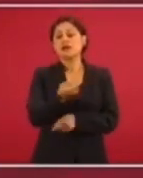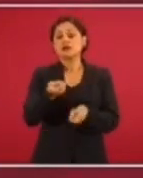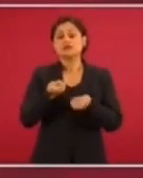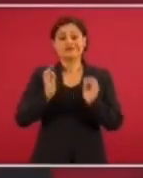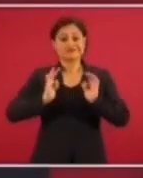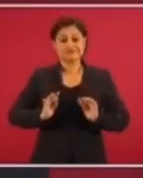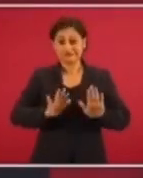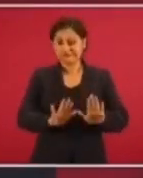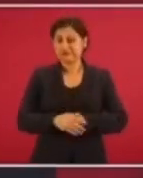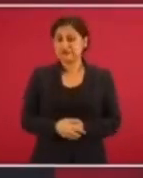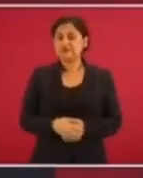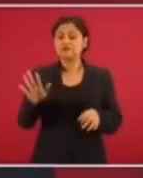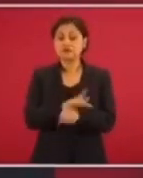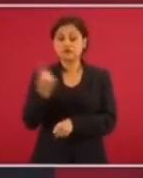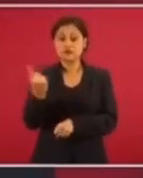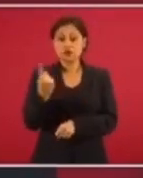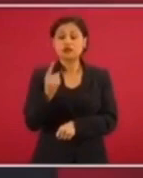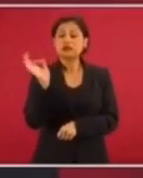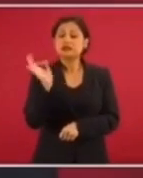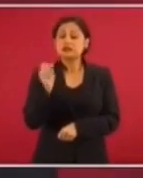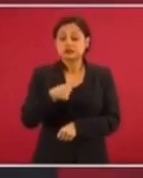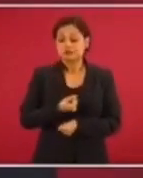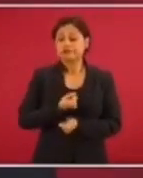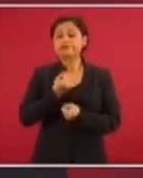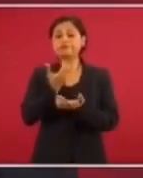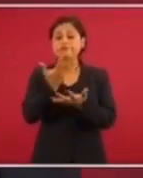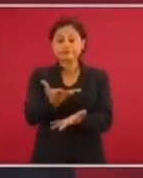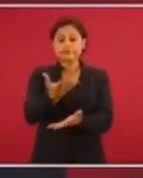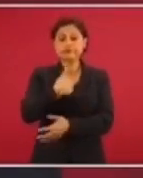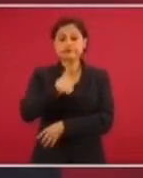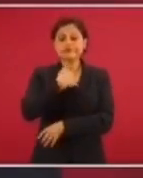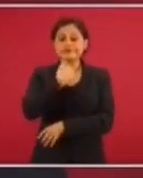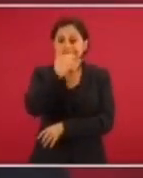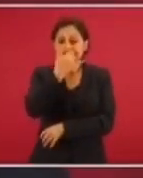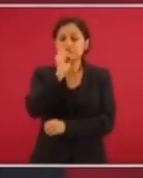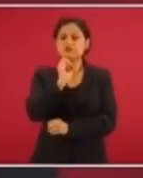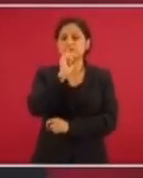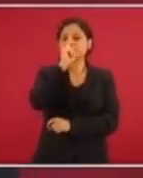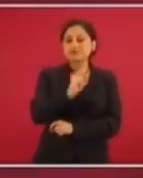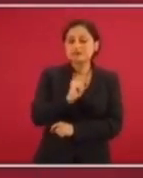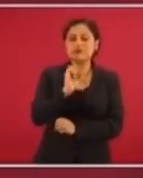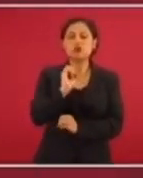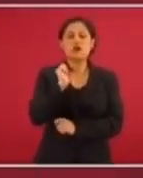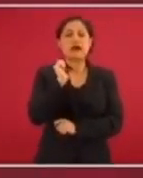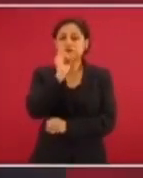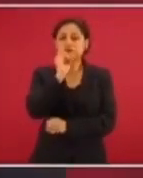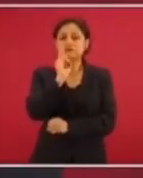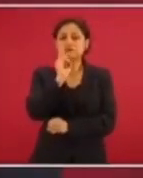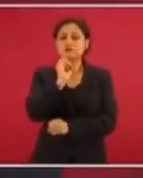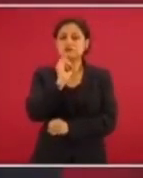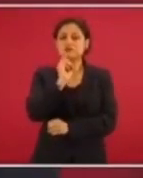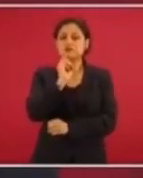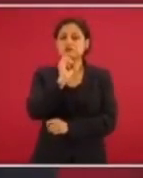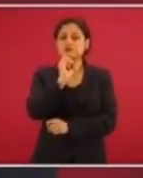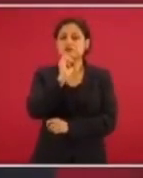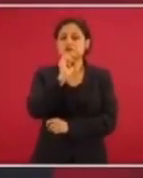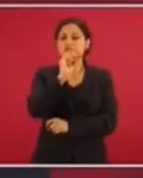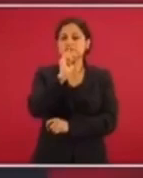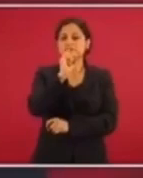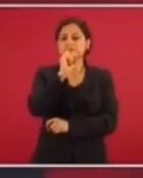porque una declaración, un error, puede causar daño. El 19 de